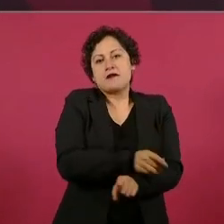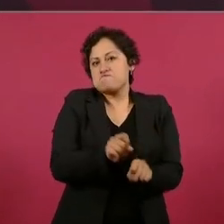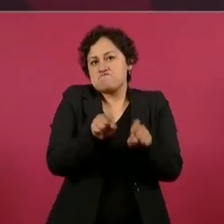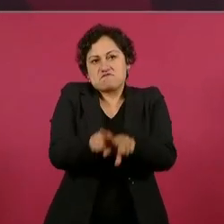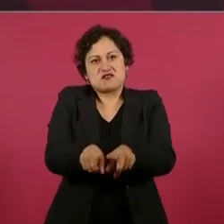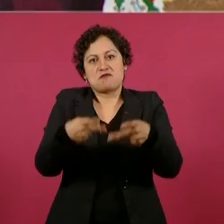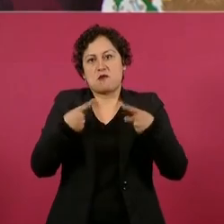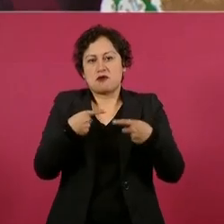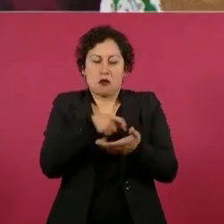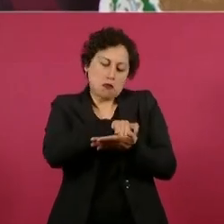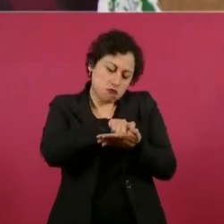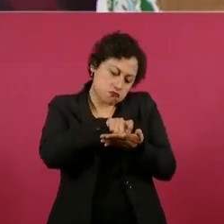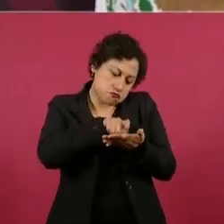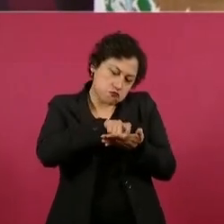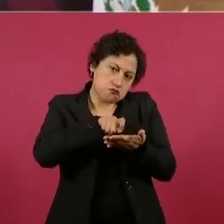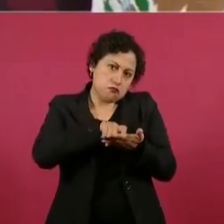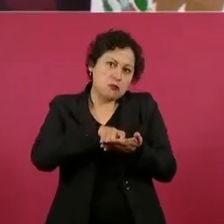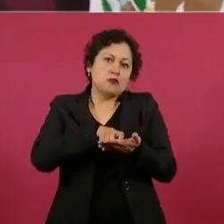improvisar mucho,